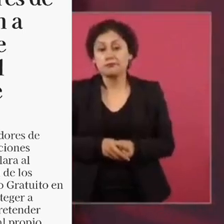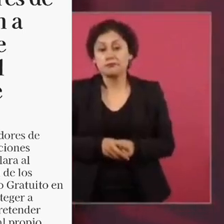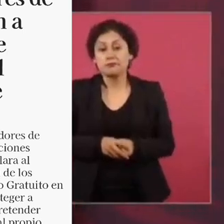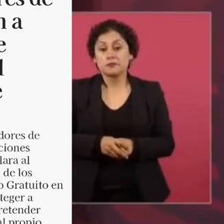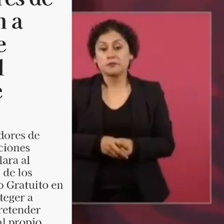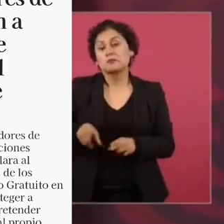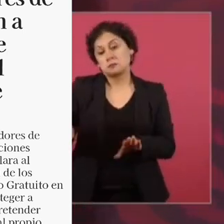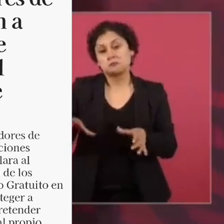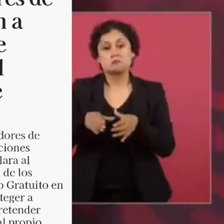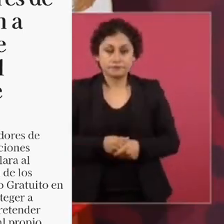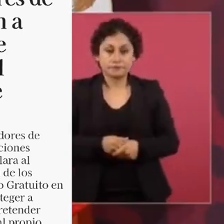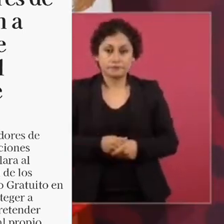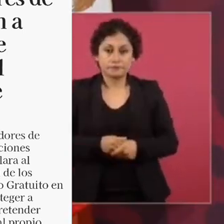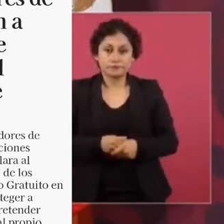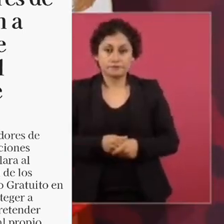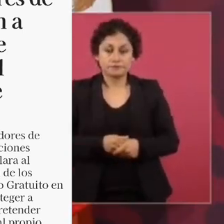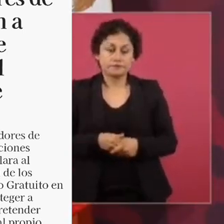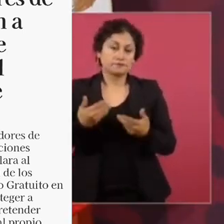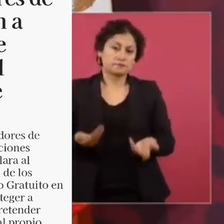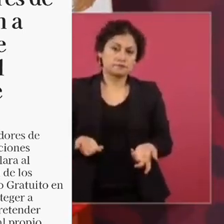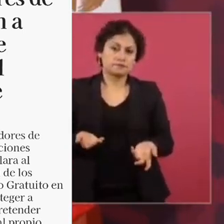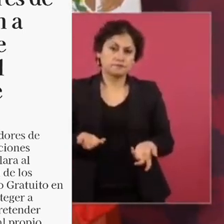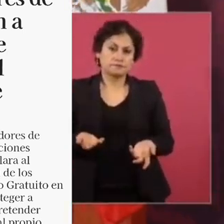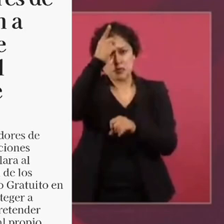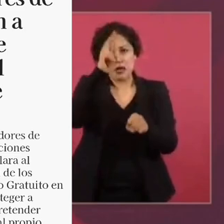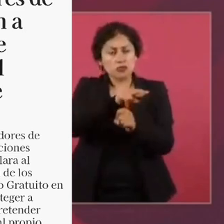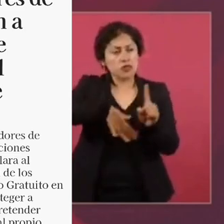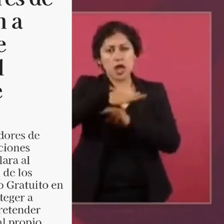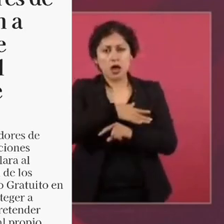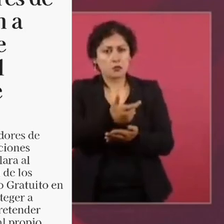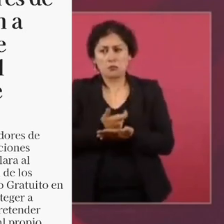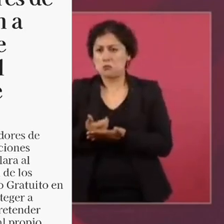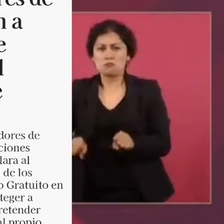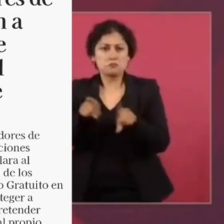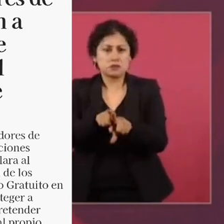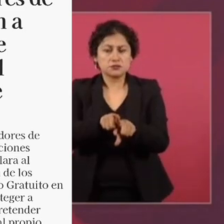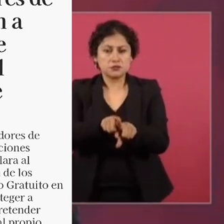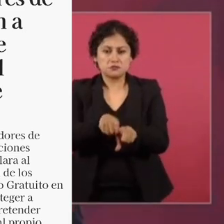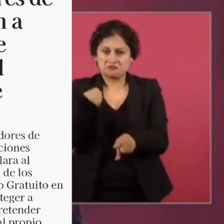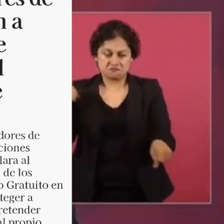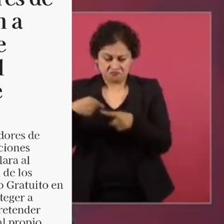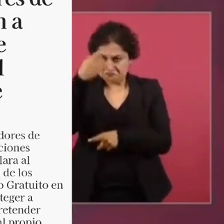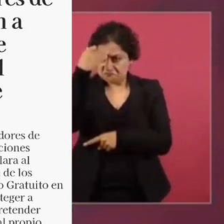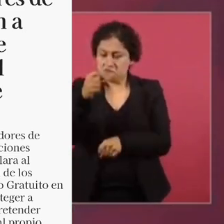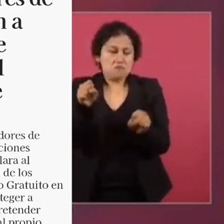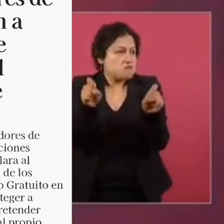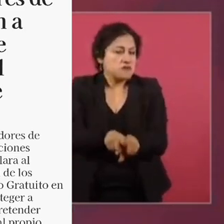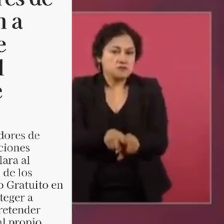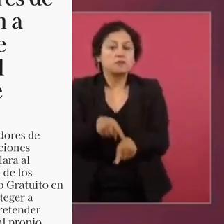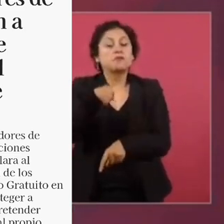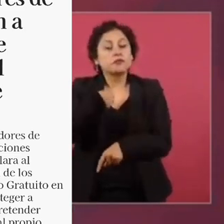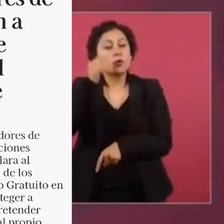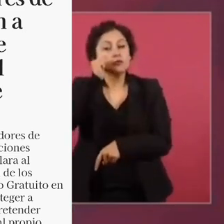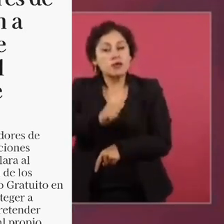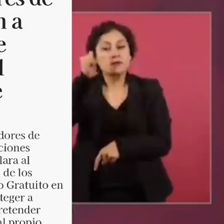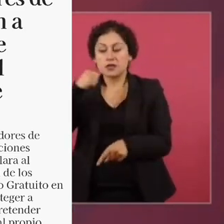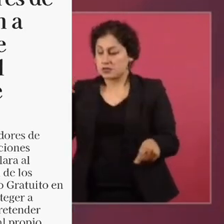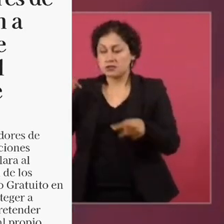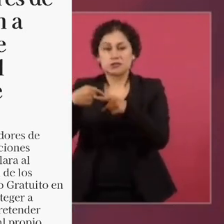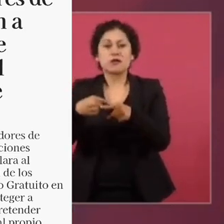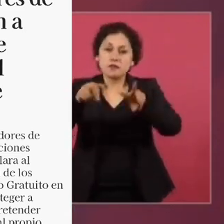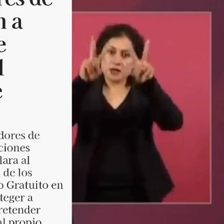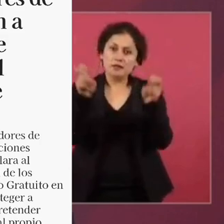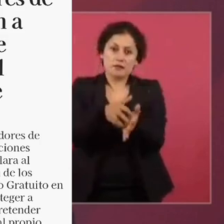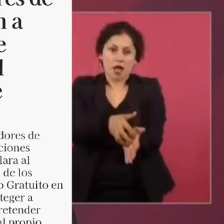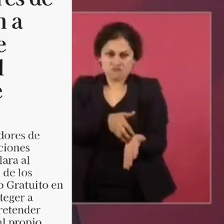El poder legislativo la cámara de diputados Y por qué puedo yo hablar así siempre he aplicado una